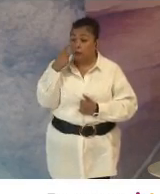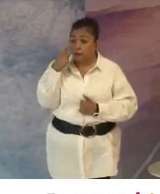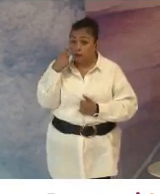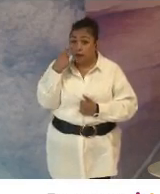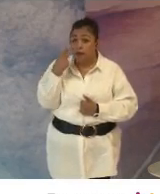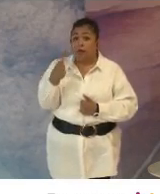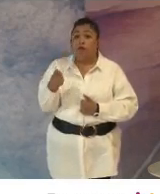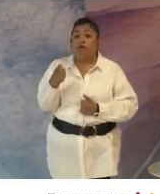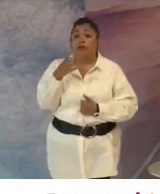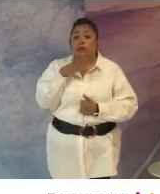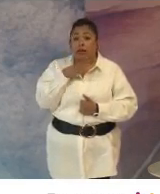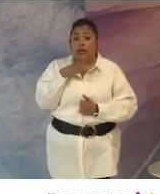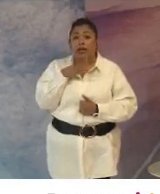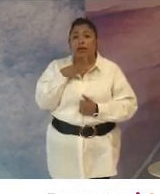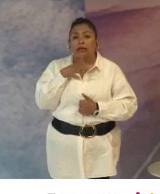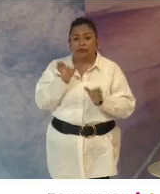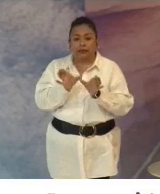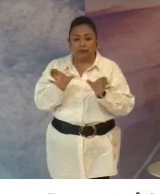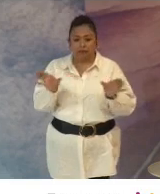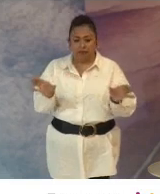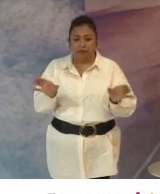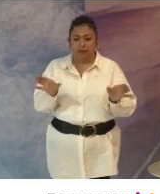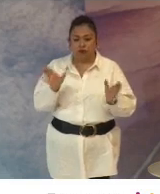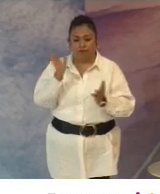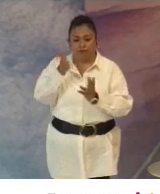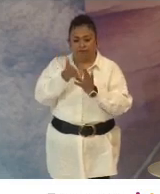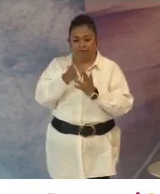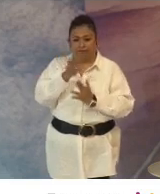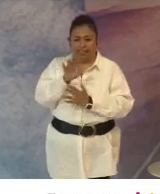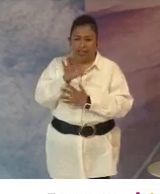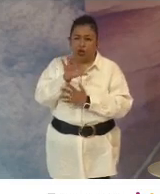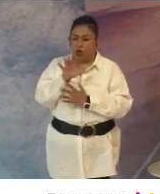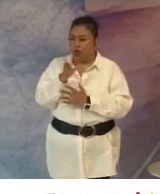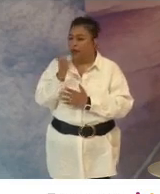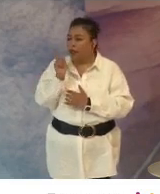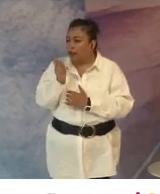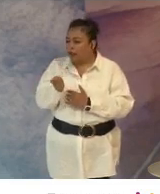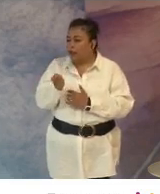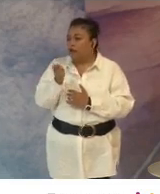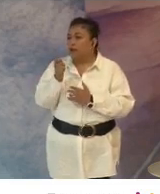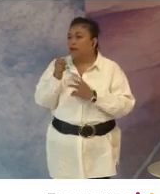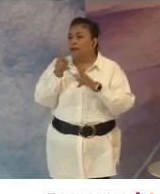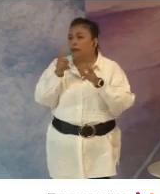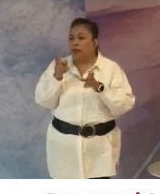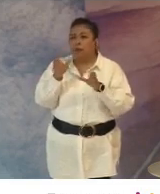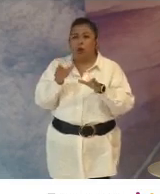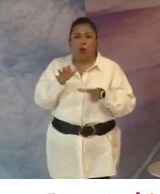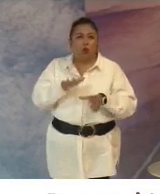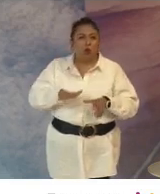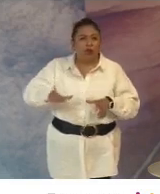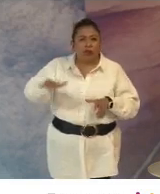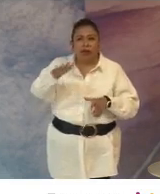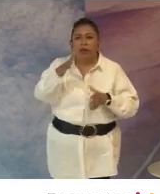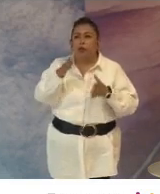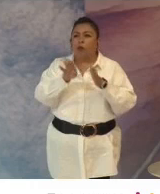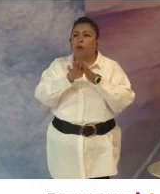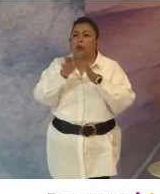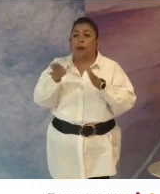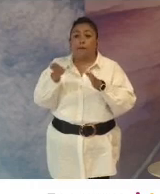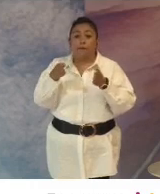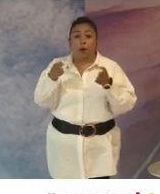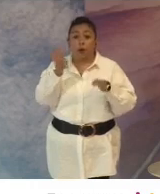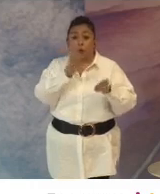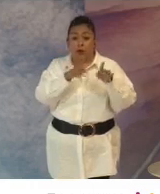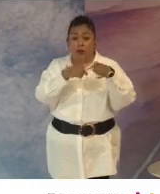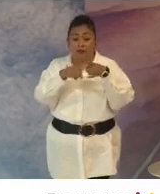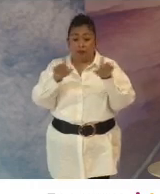con esta división ecológica. Me refiero a todos los asuntos del medio ambiente, como la pérdida de biodiversidad